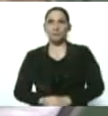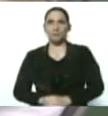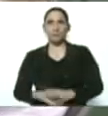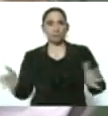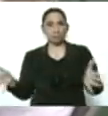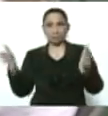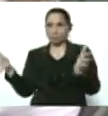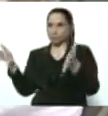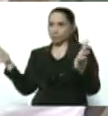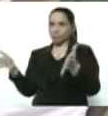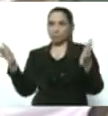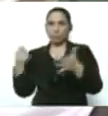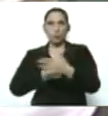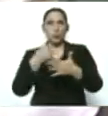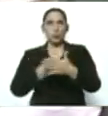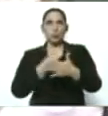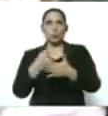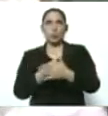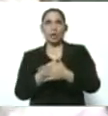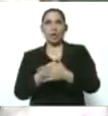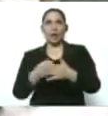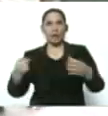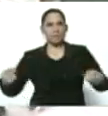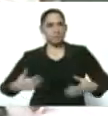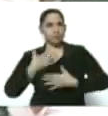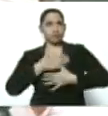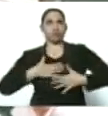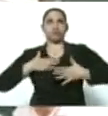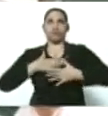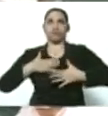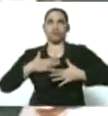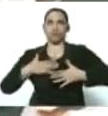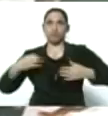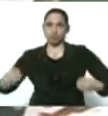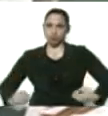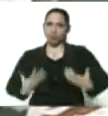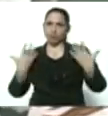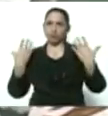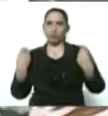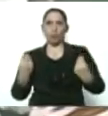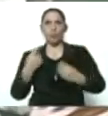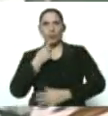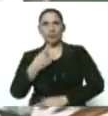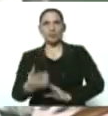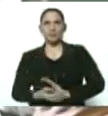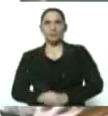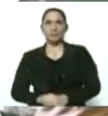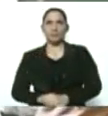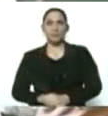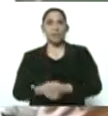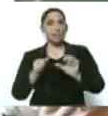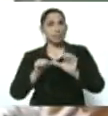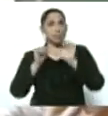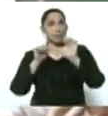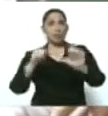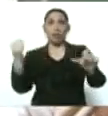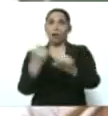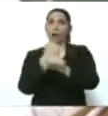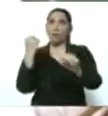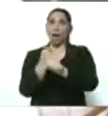animando, luchando, con su emoción a flor de piel, como se dice. Hay que seguir trabajando